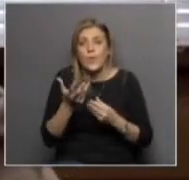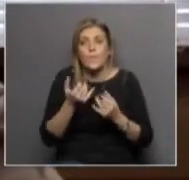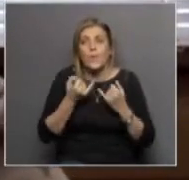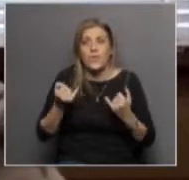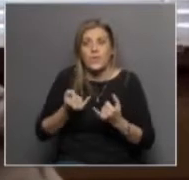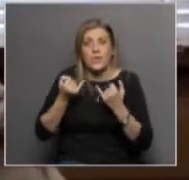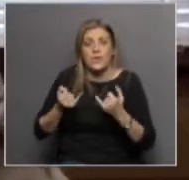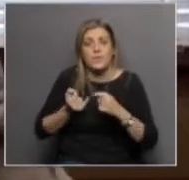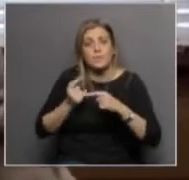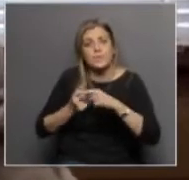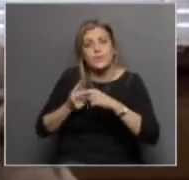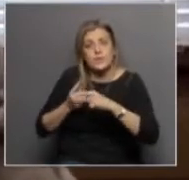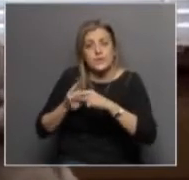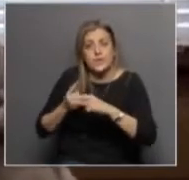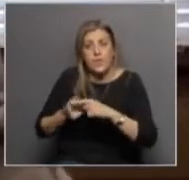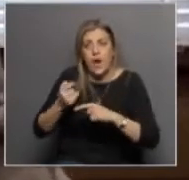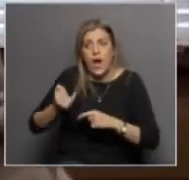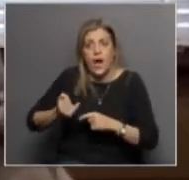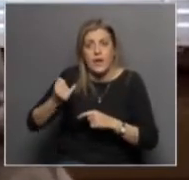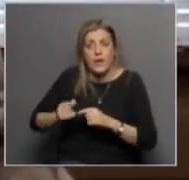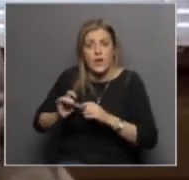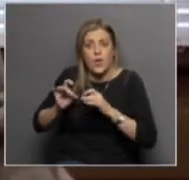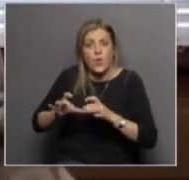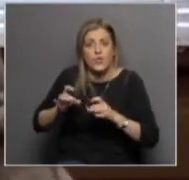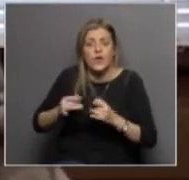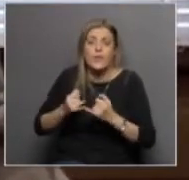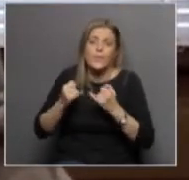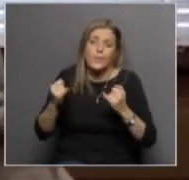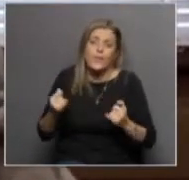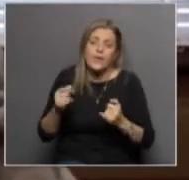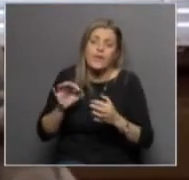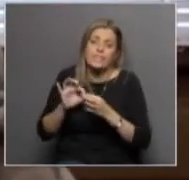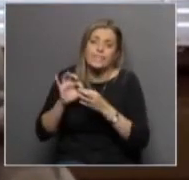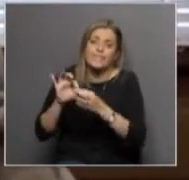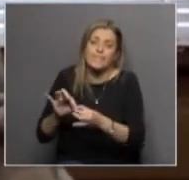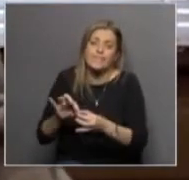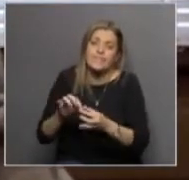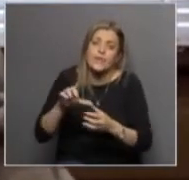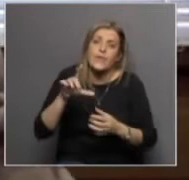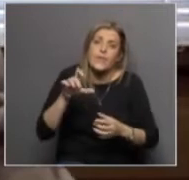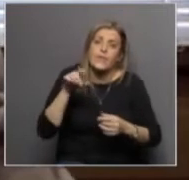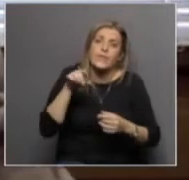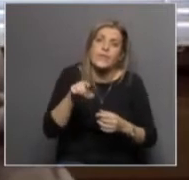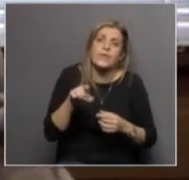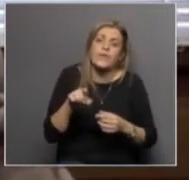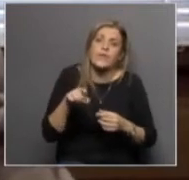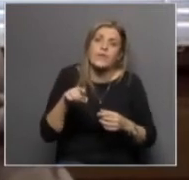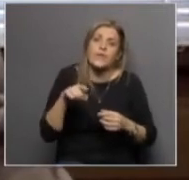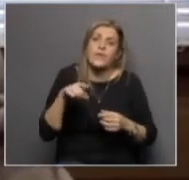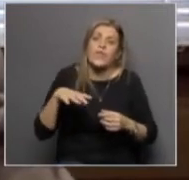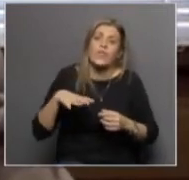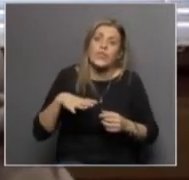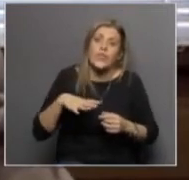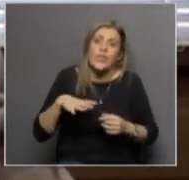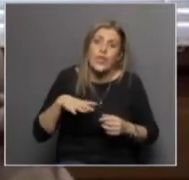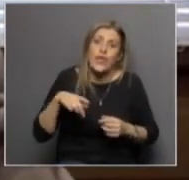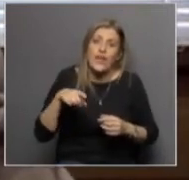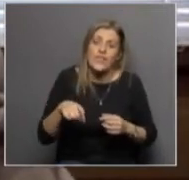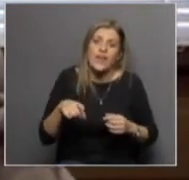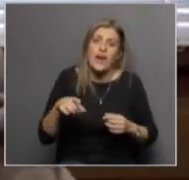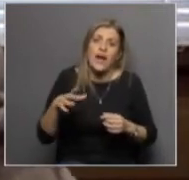que estamos teniendo, obviamente que eso arrastra que mantengamos todavía